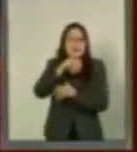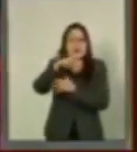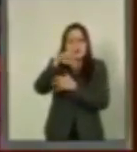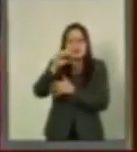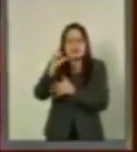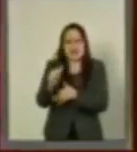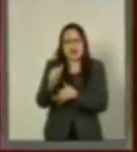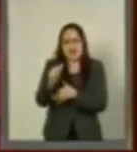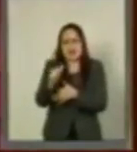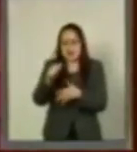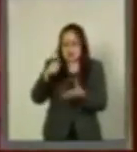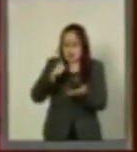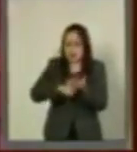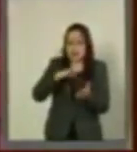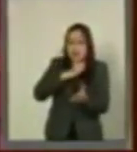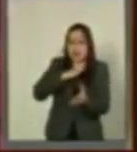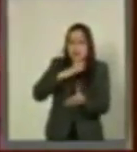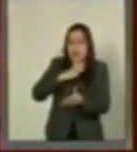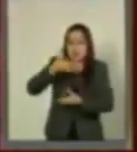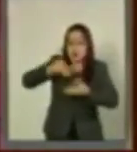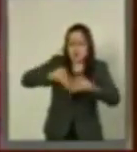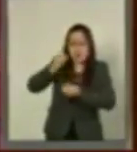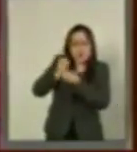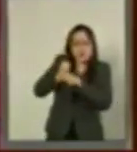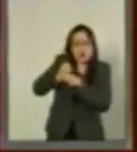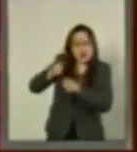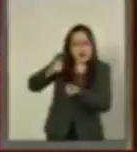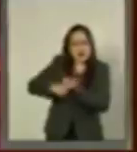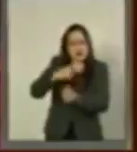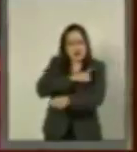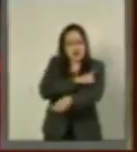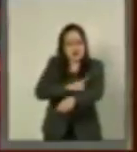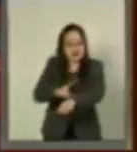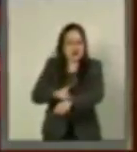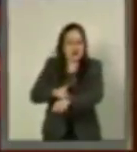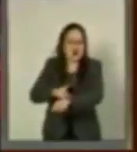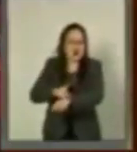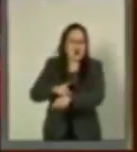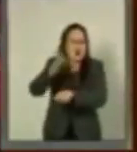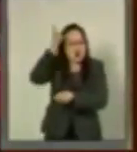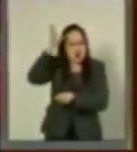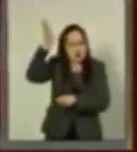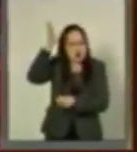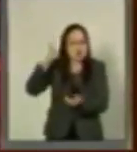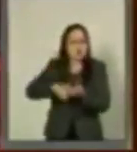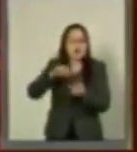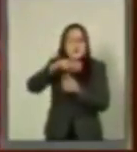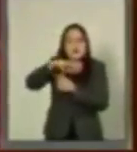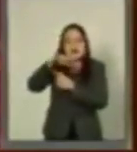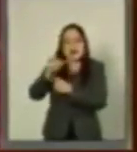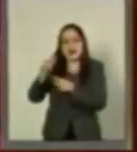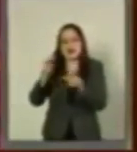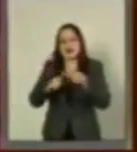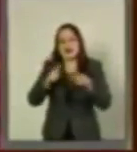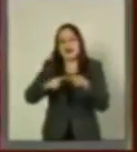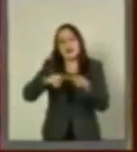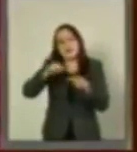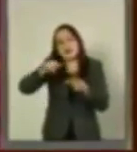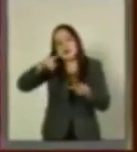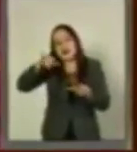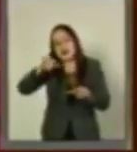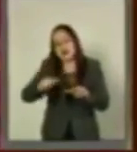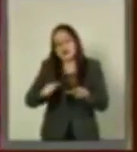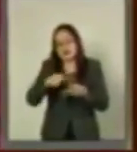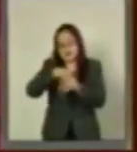Chamosa, que tiene, por cierto, un proceso de coyotaje en la delegación Cuauhtémoc. Mariana Ruénez y Madaí Morales Albino.